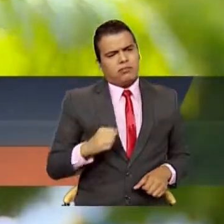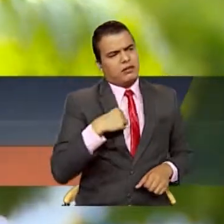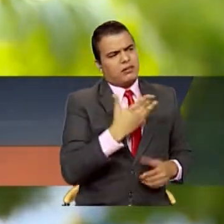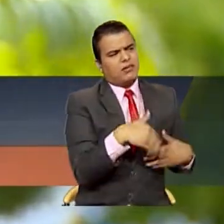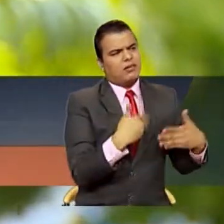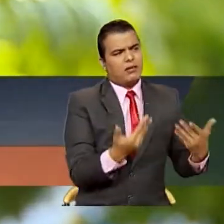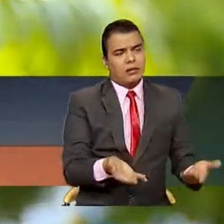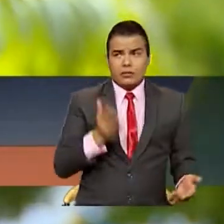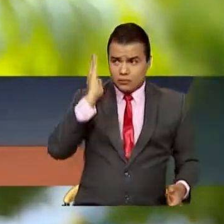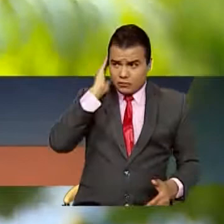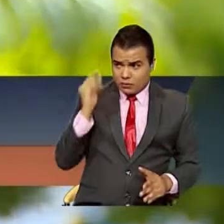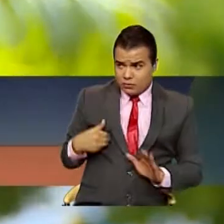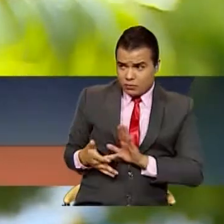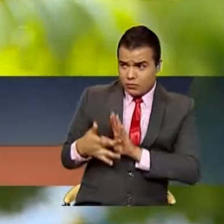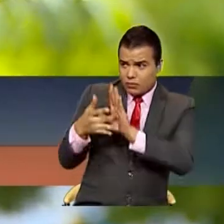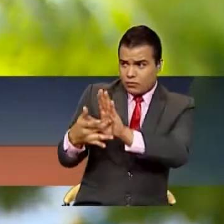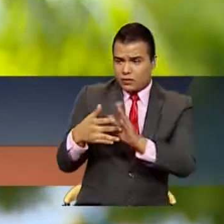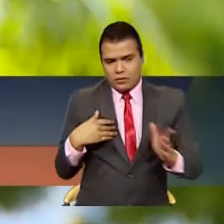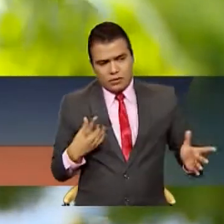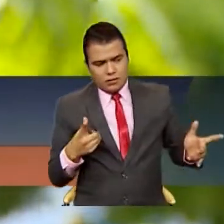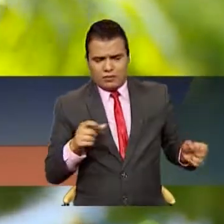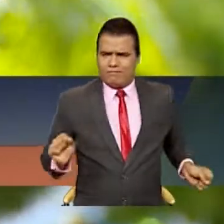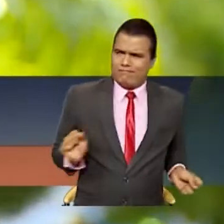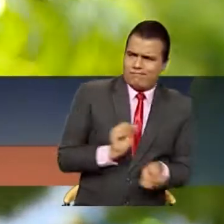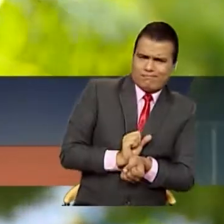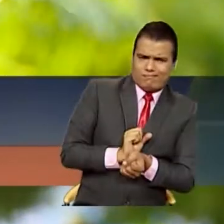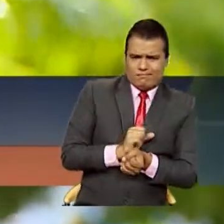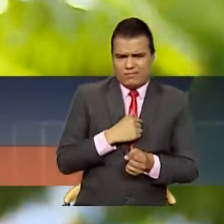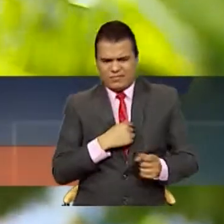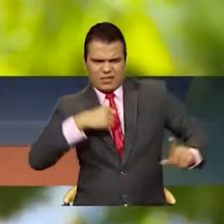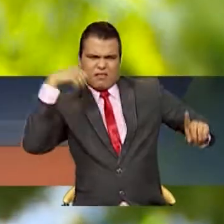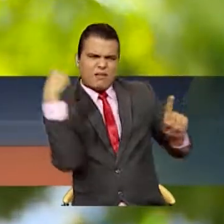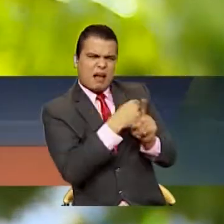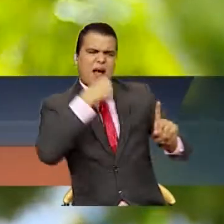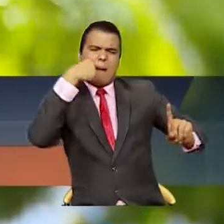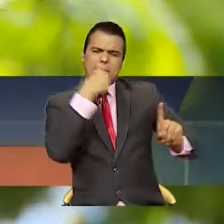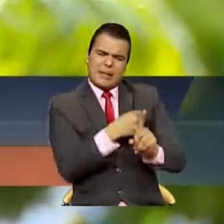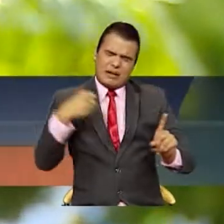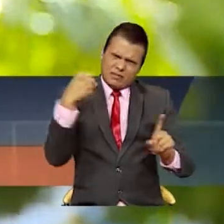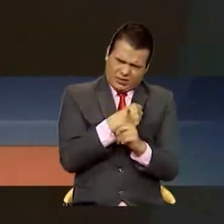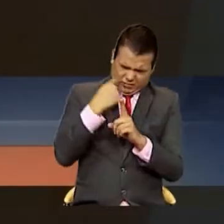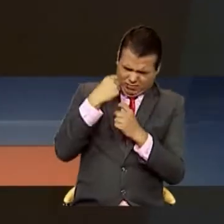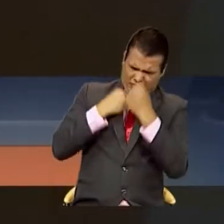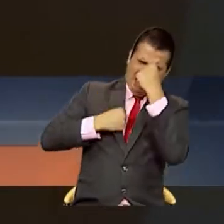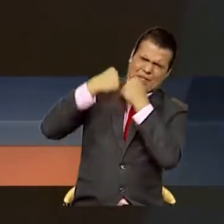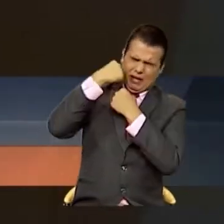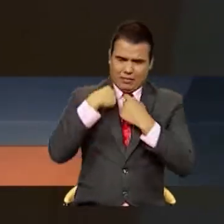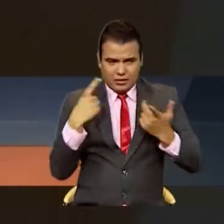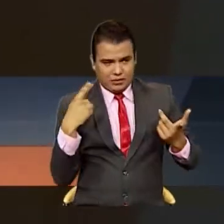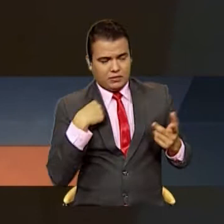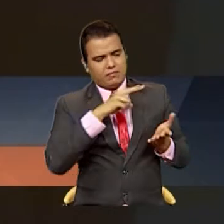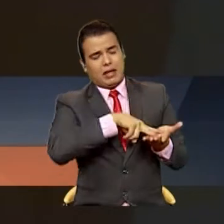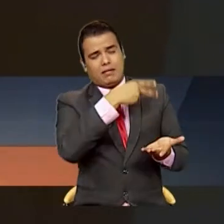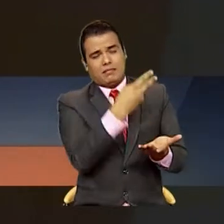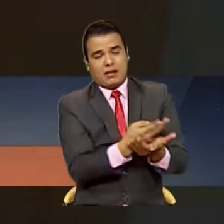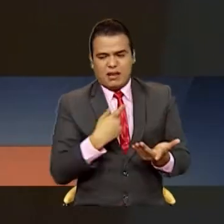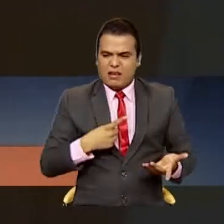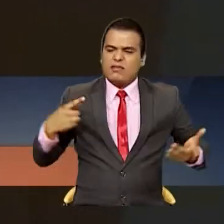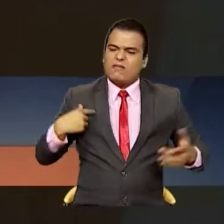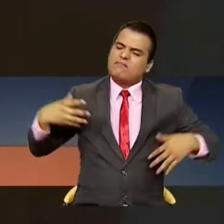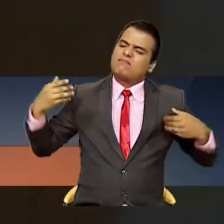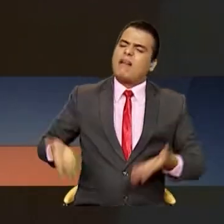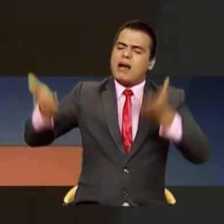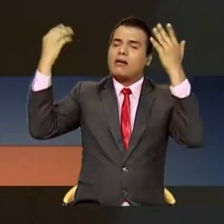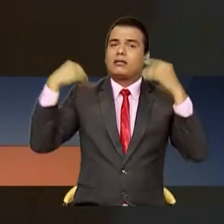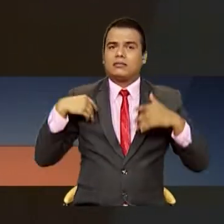agarran me ponen las esposas y me empiezan a propiciar puños en la cara. Yo me caigo y me empiezan a dar patadas, luego me llevan a un calabozo